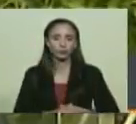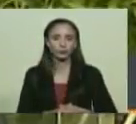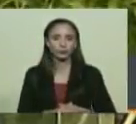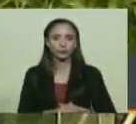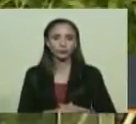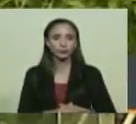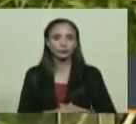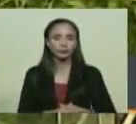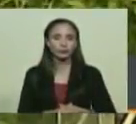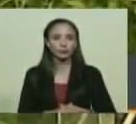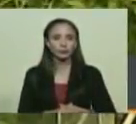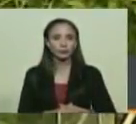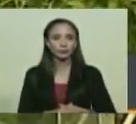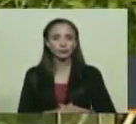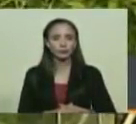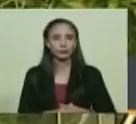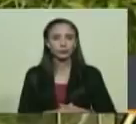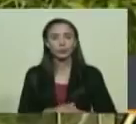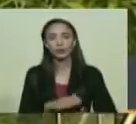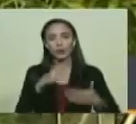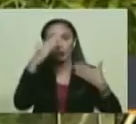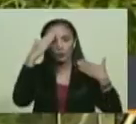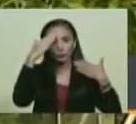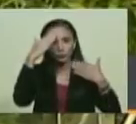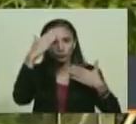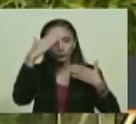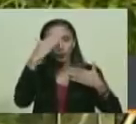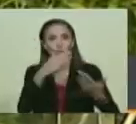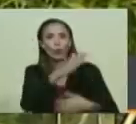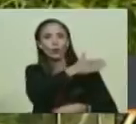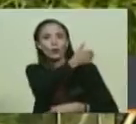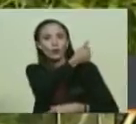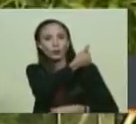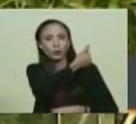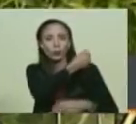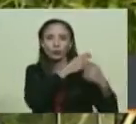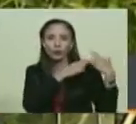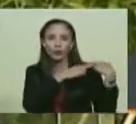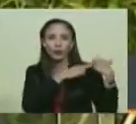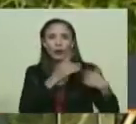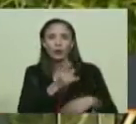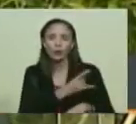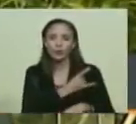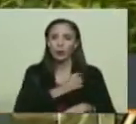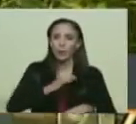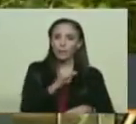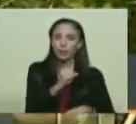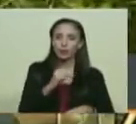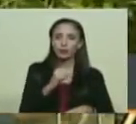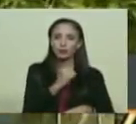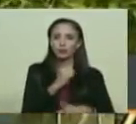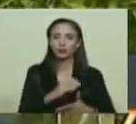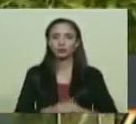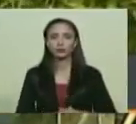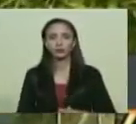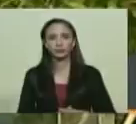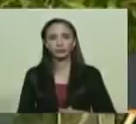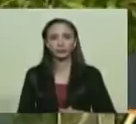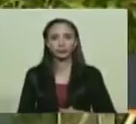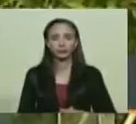operacional, saludar al rector de la Universidad Nacional Experimental de la Seguridad, general de división Giuseppe